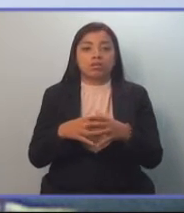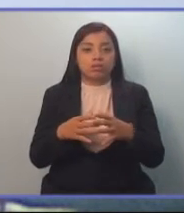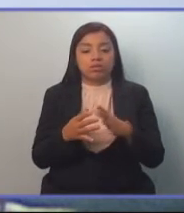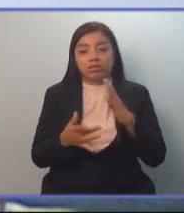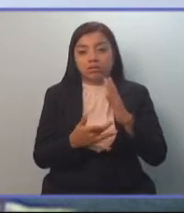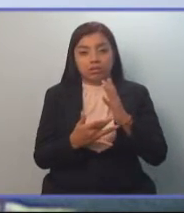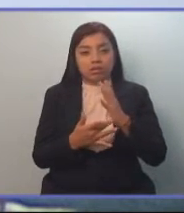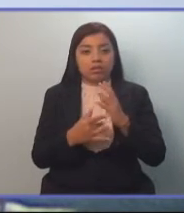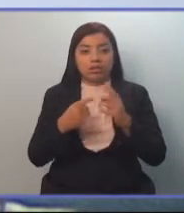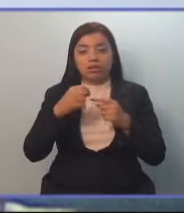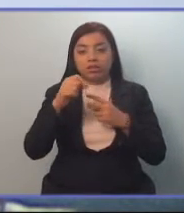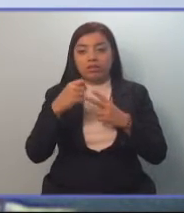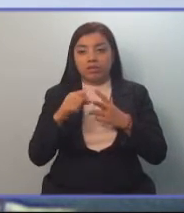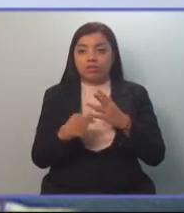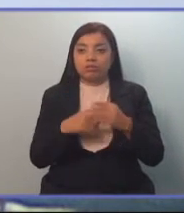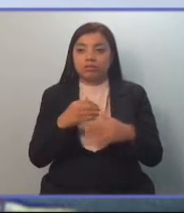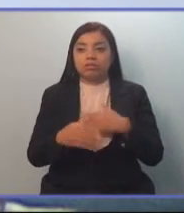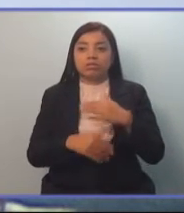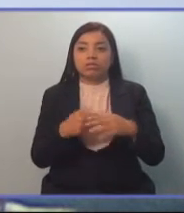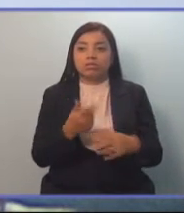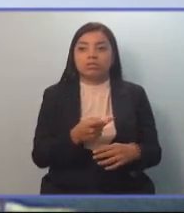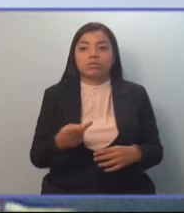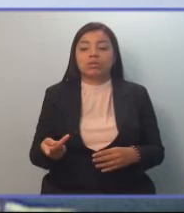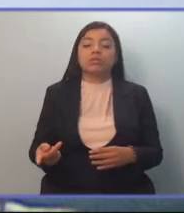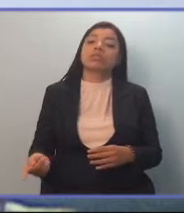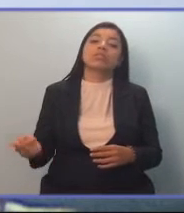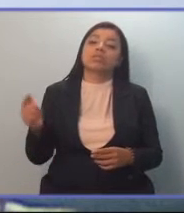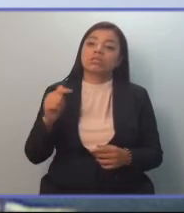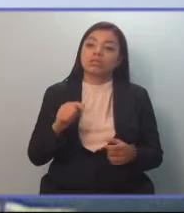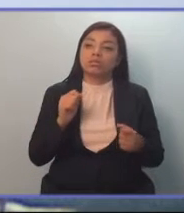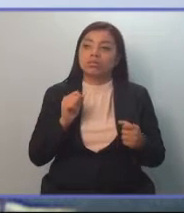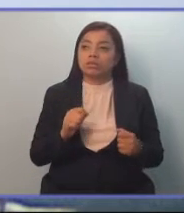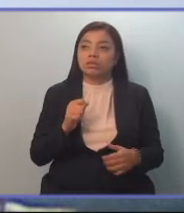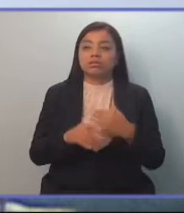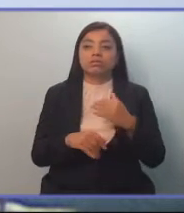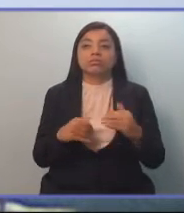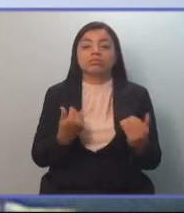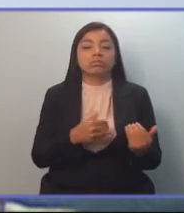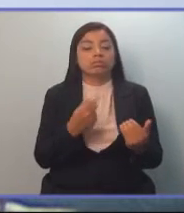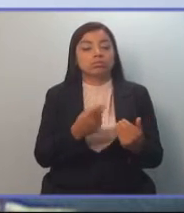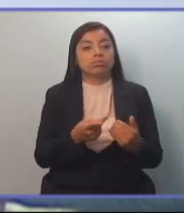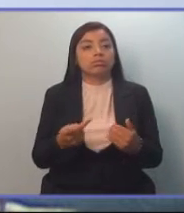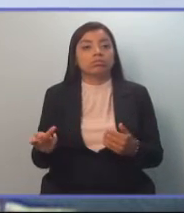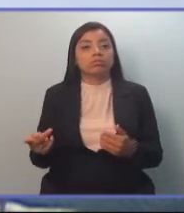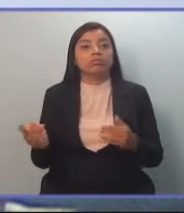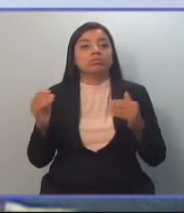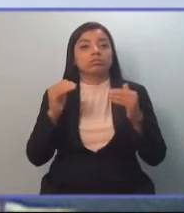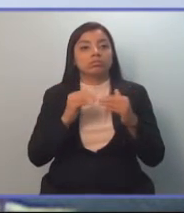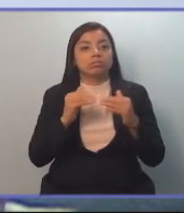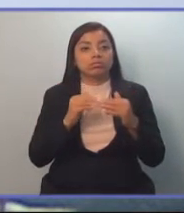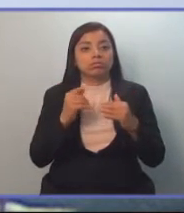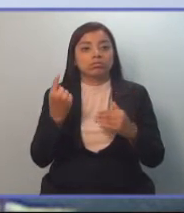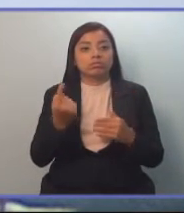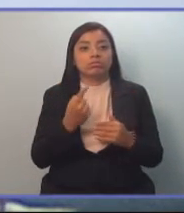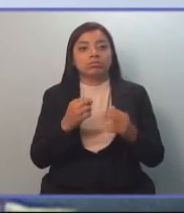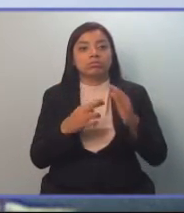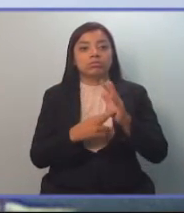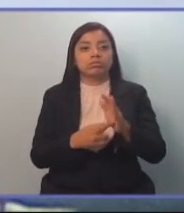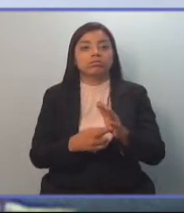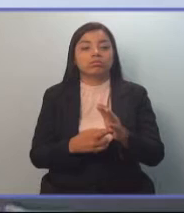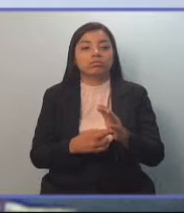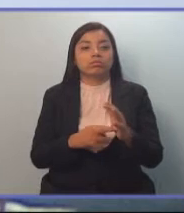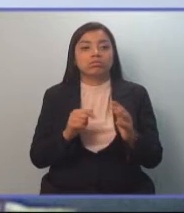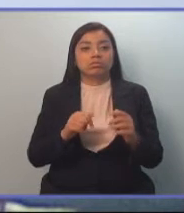Evaluación y Control de Productos Pirotécnicos y sustancias relativas a la pirotecnia, y a artesanos representados por